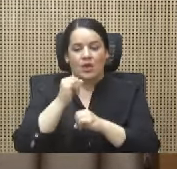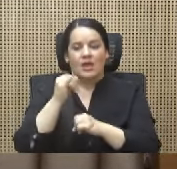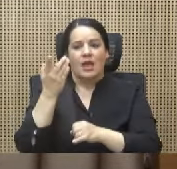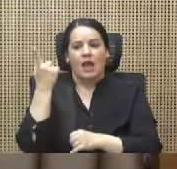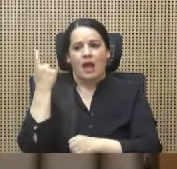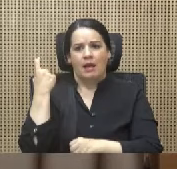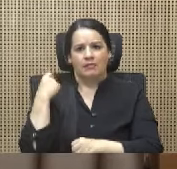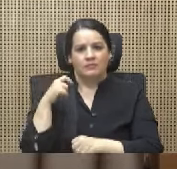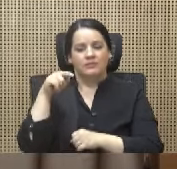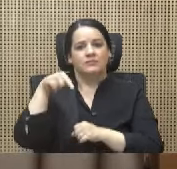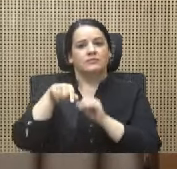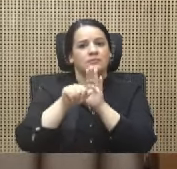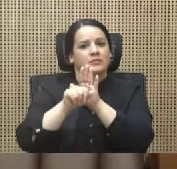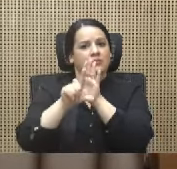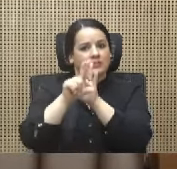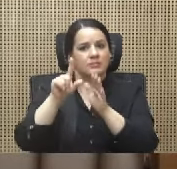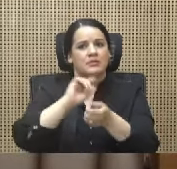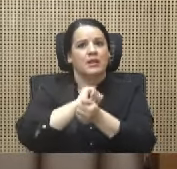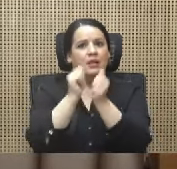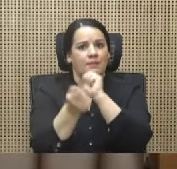Asamblea Legislativa algunas modificaciones.